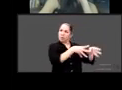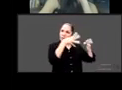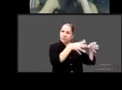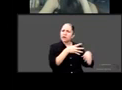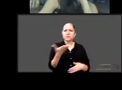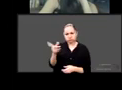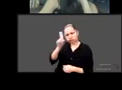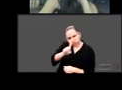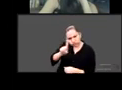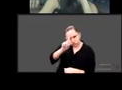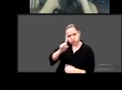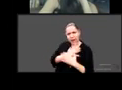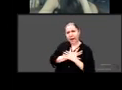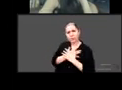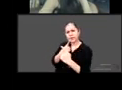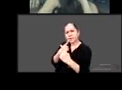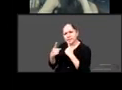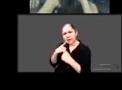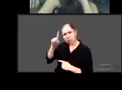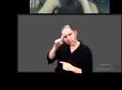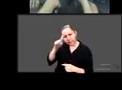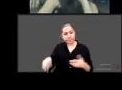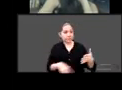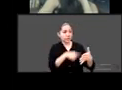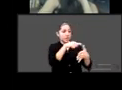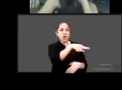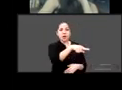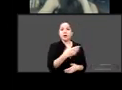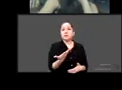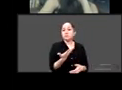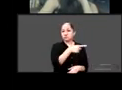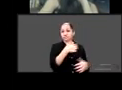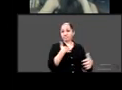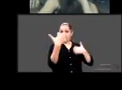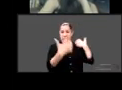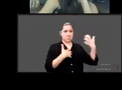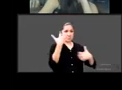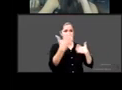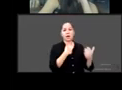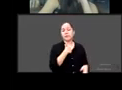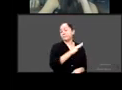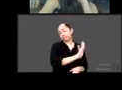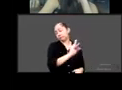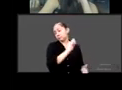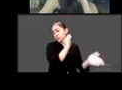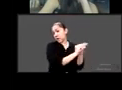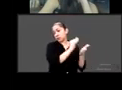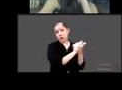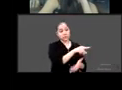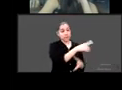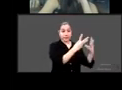necesidades. Jamás lo hagamos, jamás dejemos a un niño llorando ahí con su pataleta. Eso es terrible para su cerebro, para su mente, para